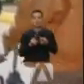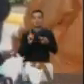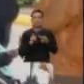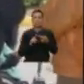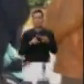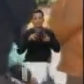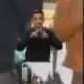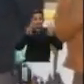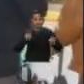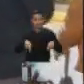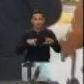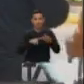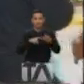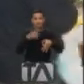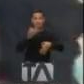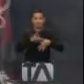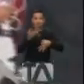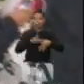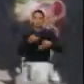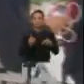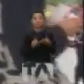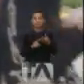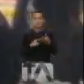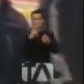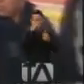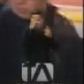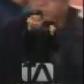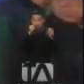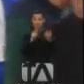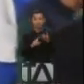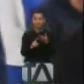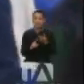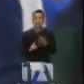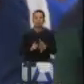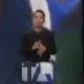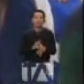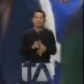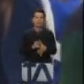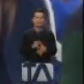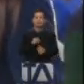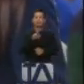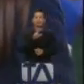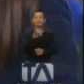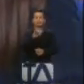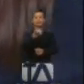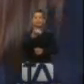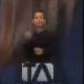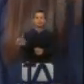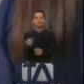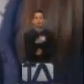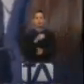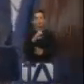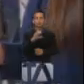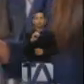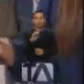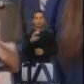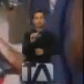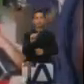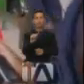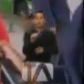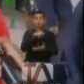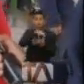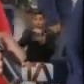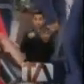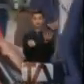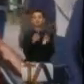el Recreo, en Quitumbe, en Marín y en la Río Coca. Al momento funcionan las